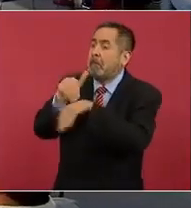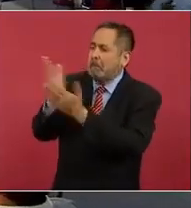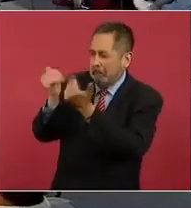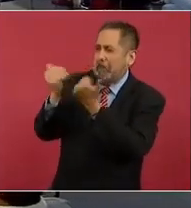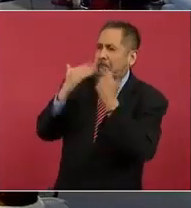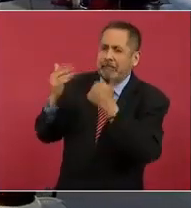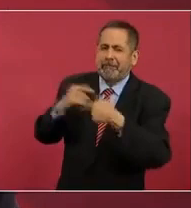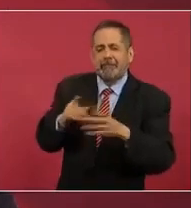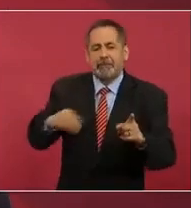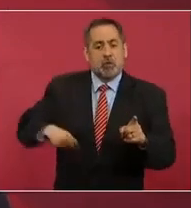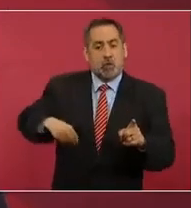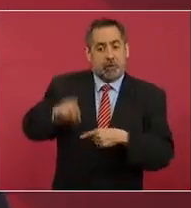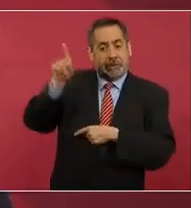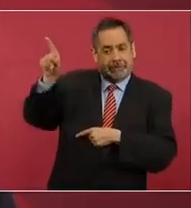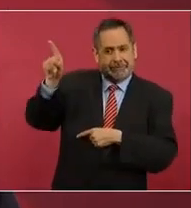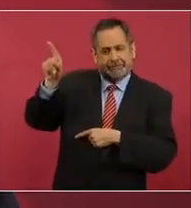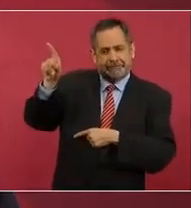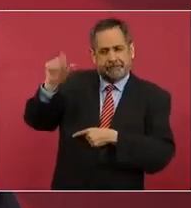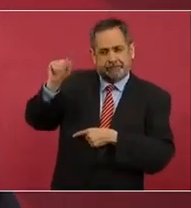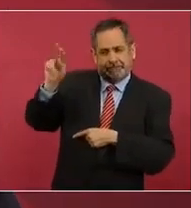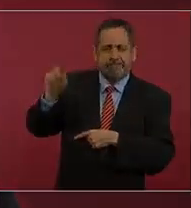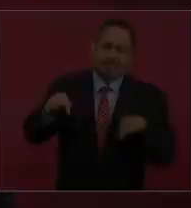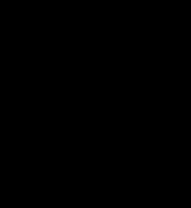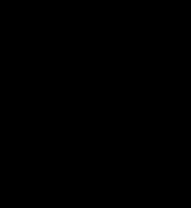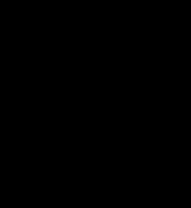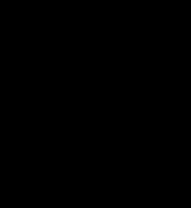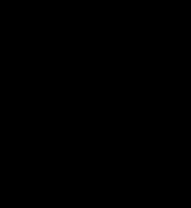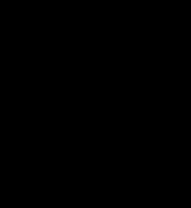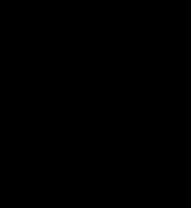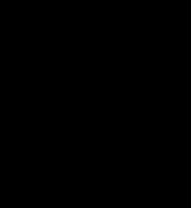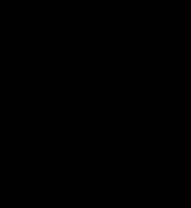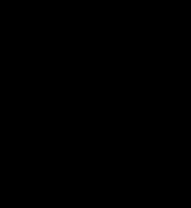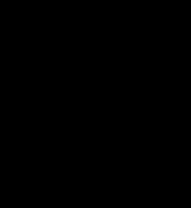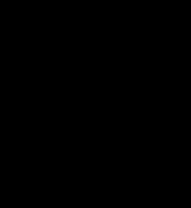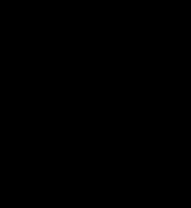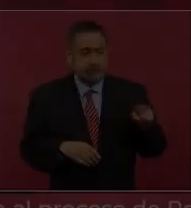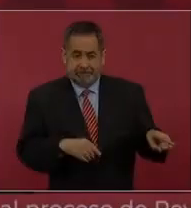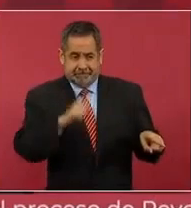Maximiliano. No es culpa nada más de Austria. Sí.